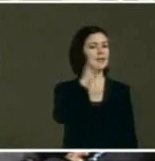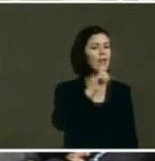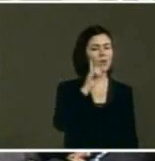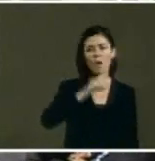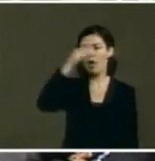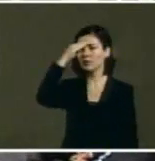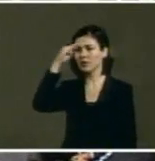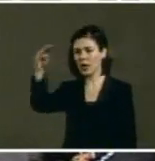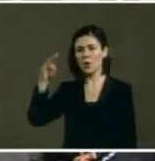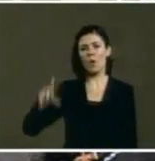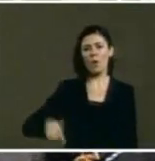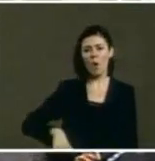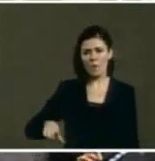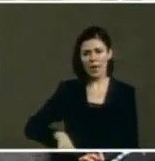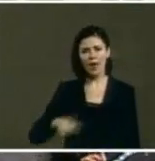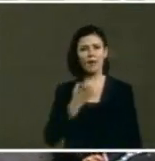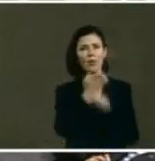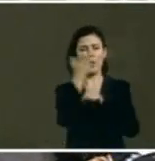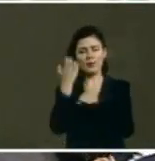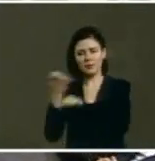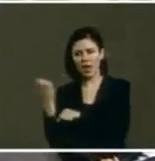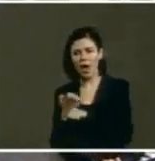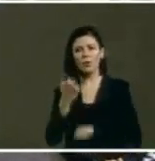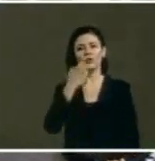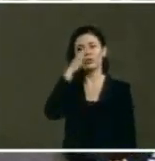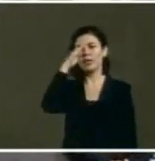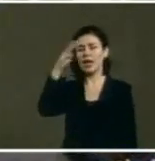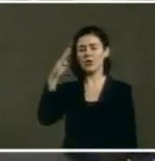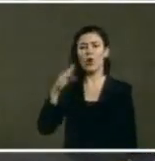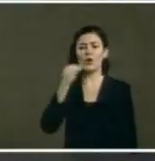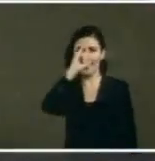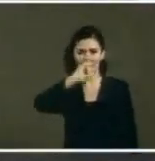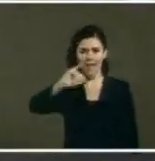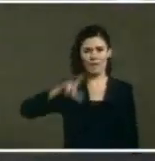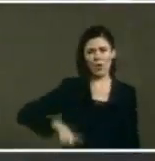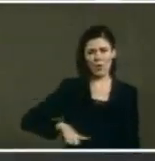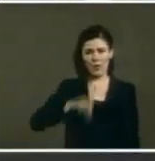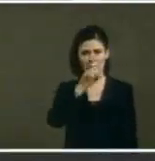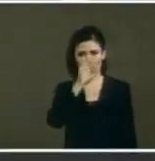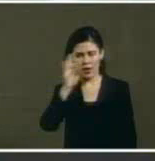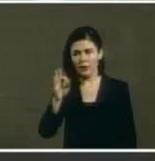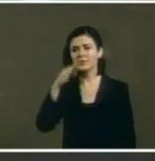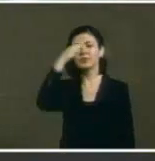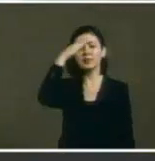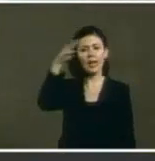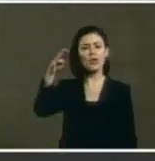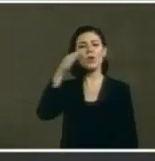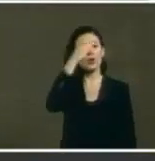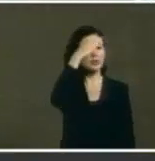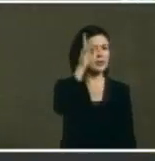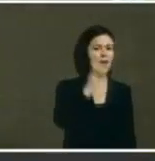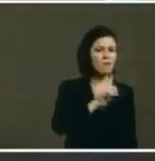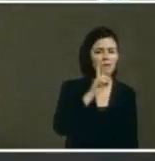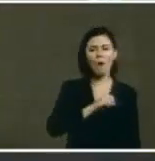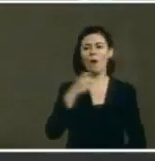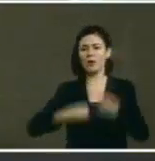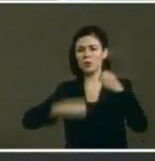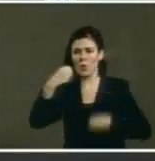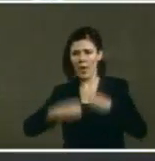señores gobernadores, señor jefe de gobierno, señoras y señores ministros de la Suprema Corte de Justicia de la